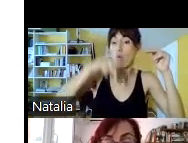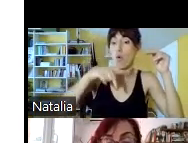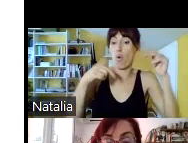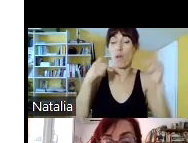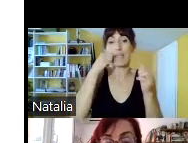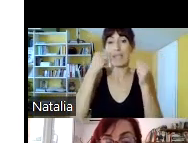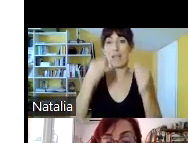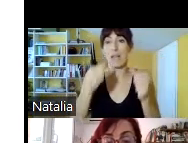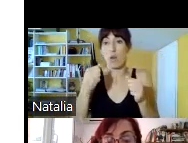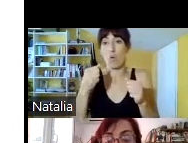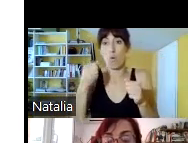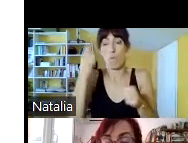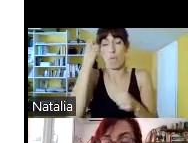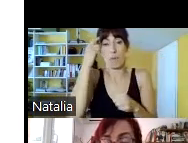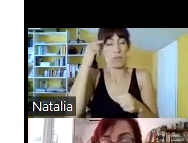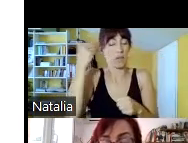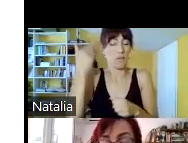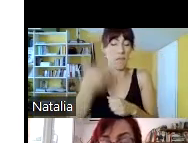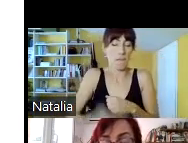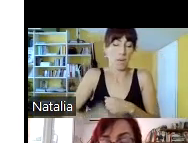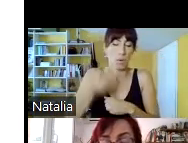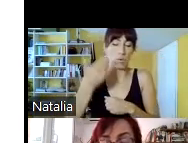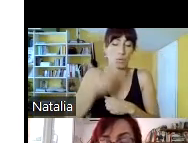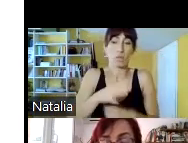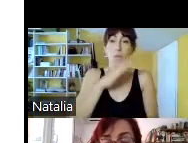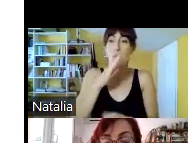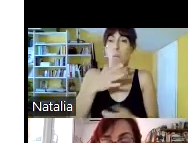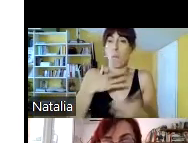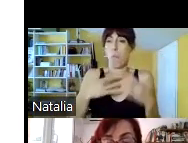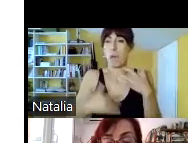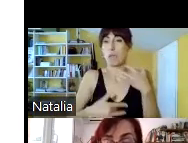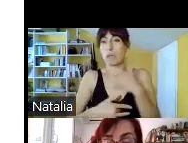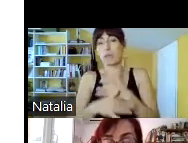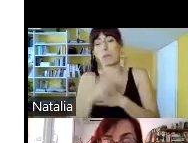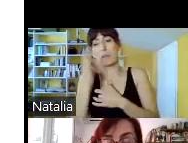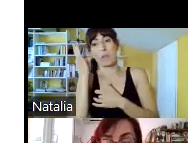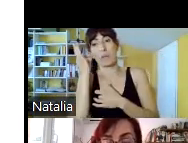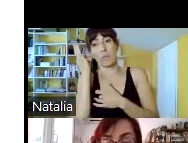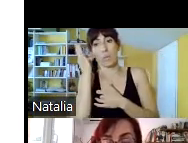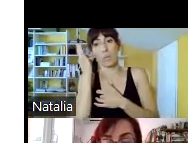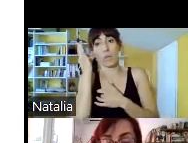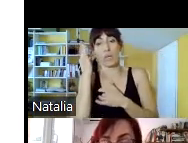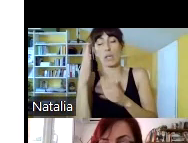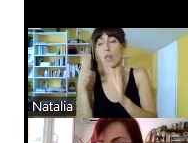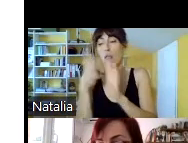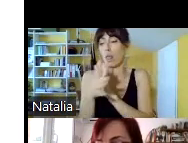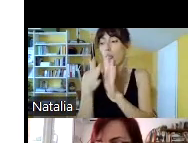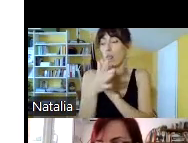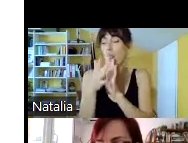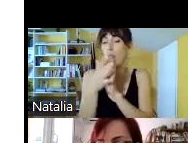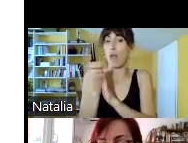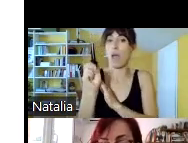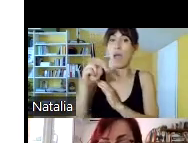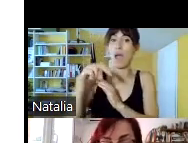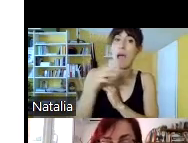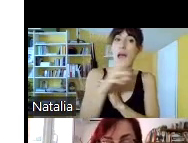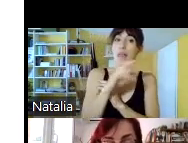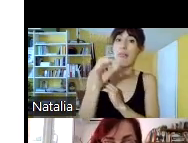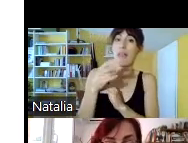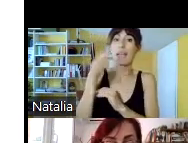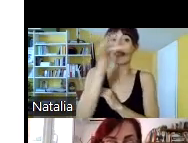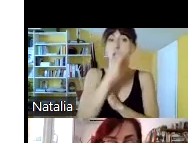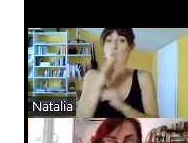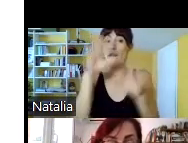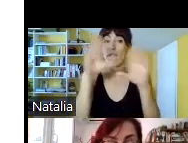es especialmente importante porque los malestares de las mujeres, como ha ido explicando Andrea y como explica mucho la teoría feminista en